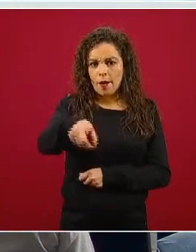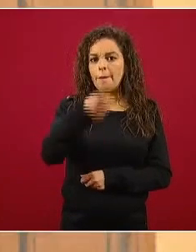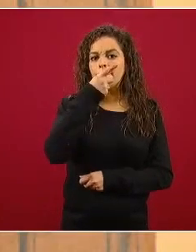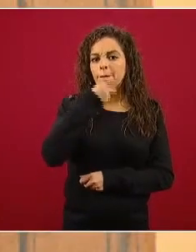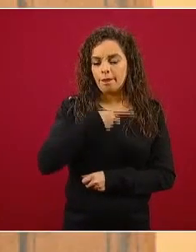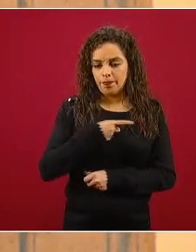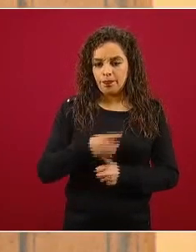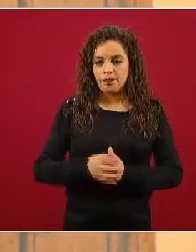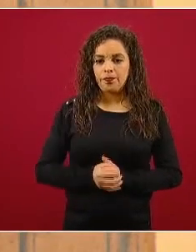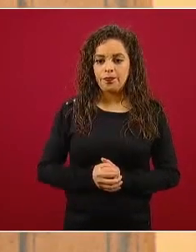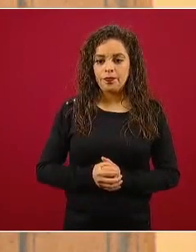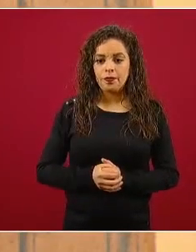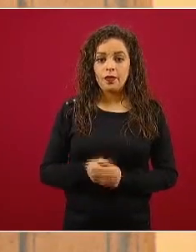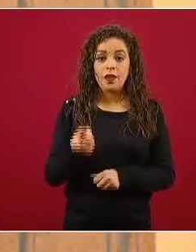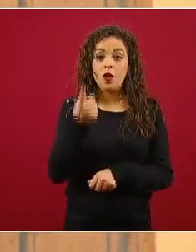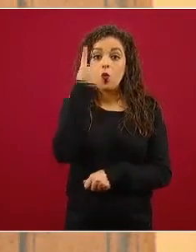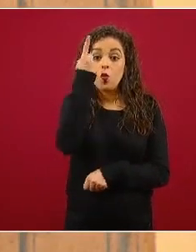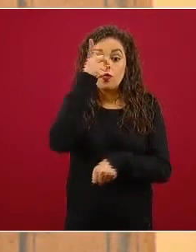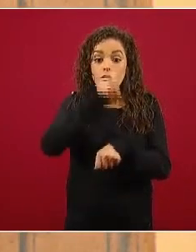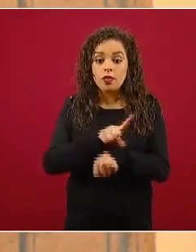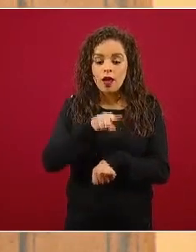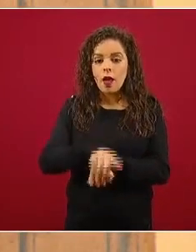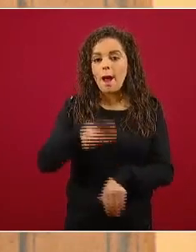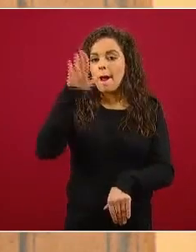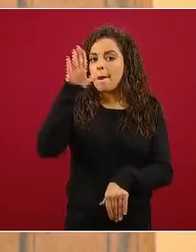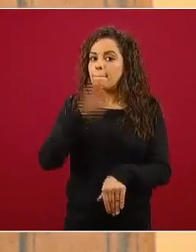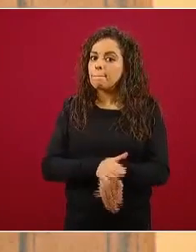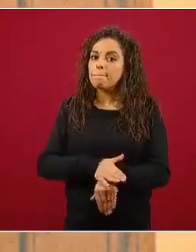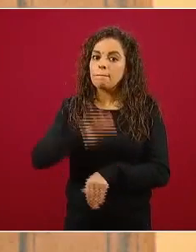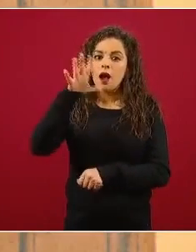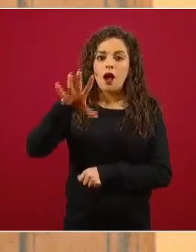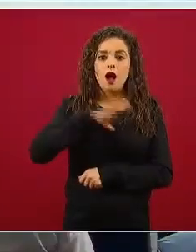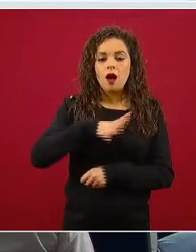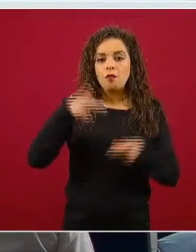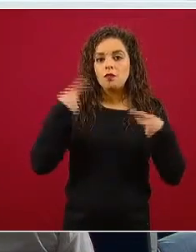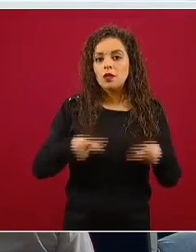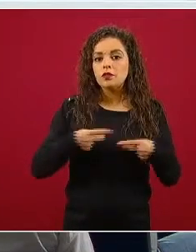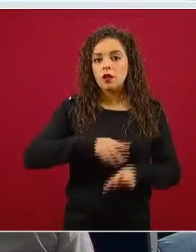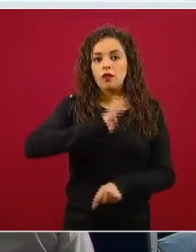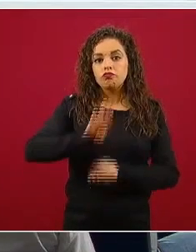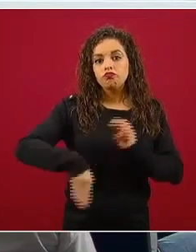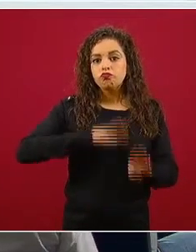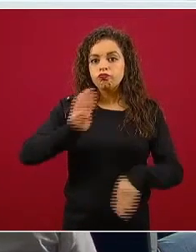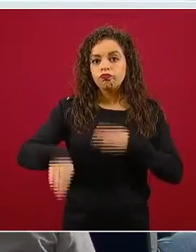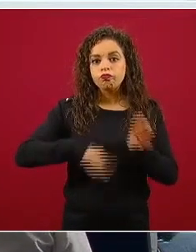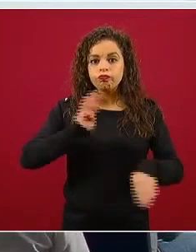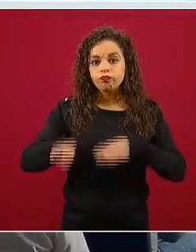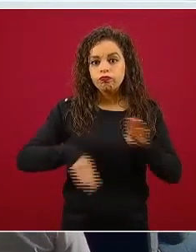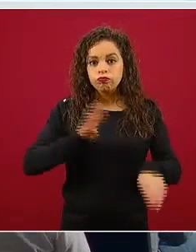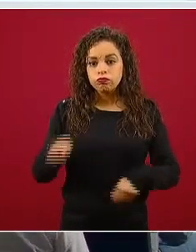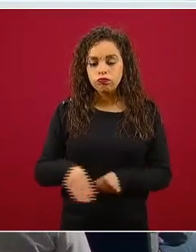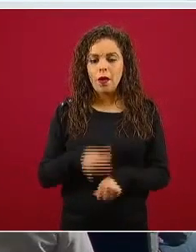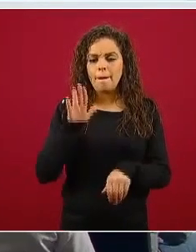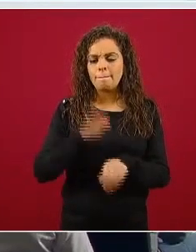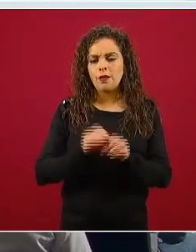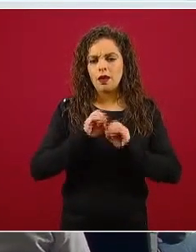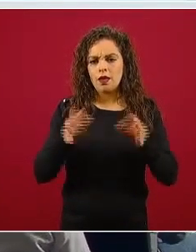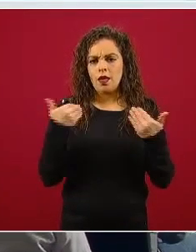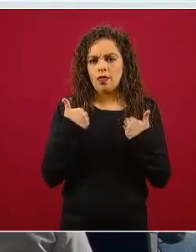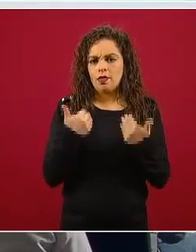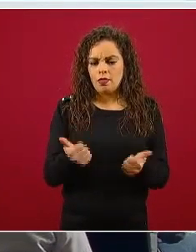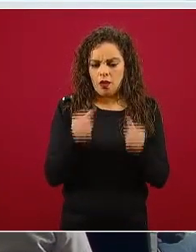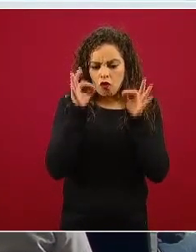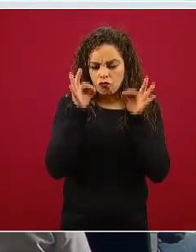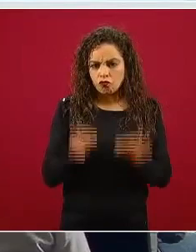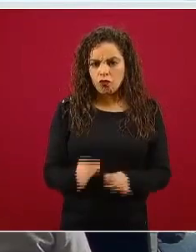de la mayor ocurrencia de mortalidad, lo cual es una visión entendible, legítima, respecto a de